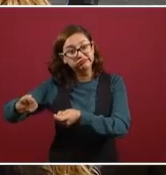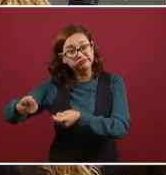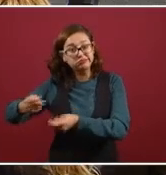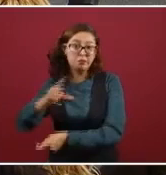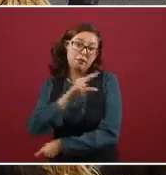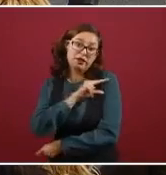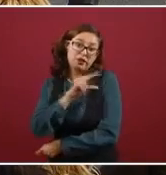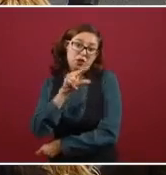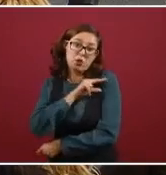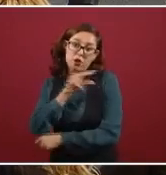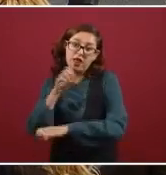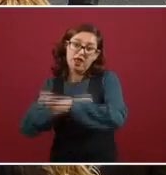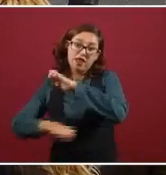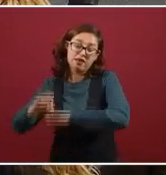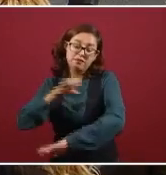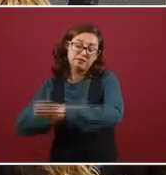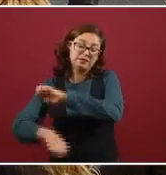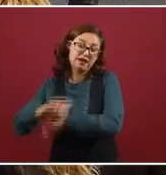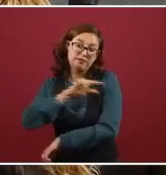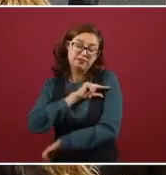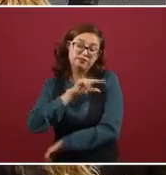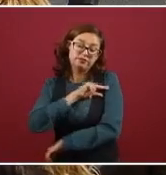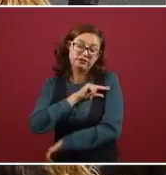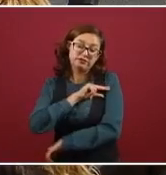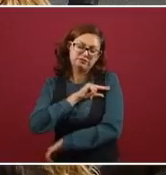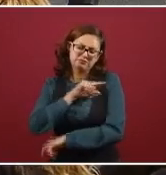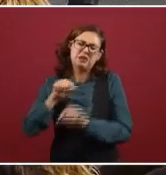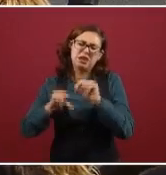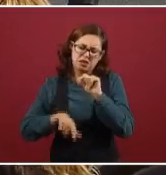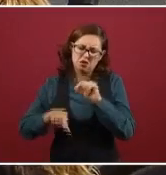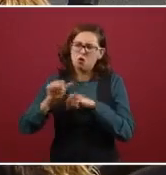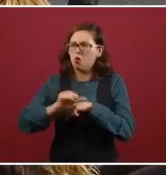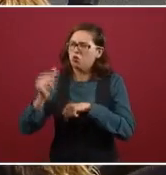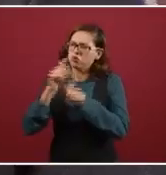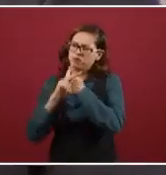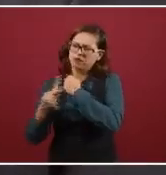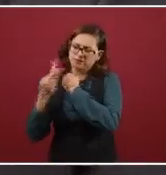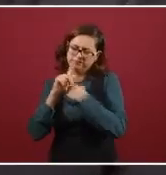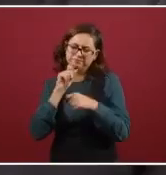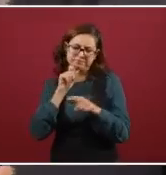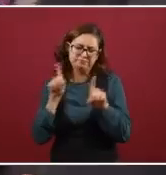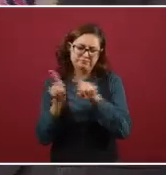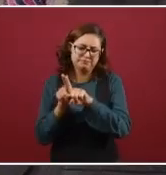particulares, nacionales y extranjeras. Y